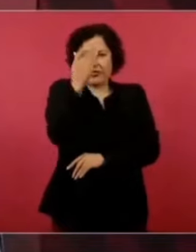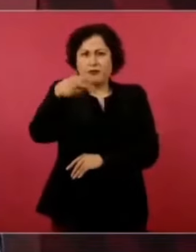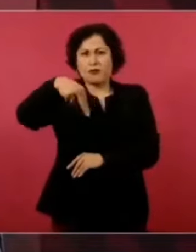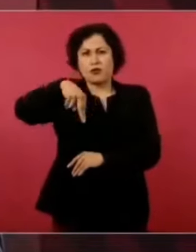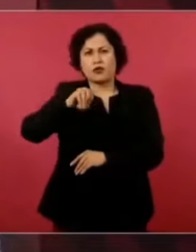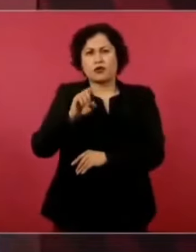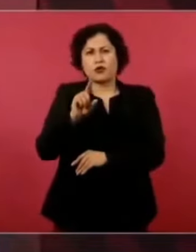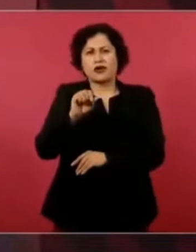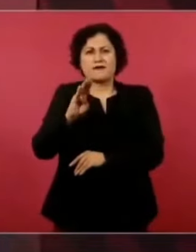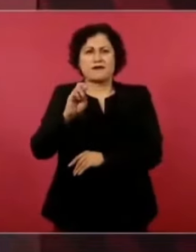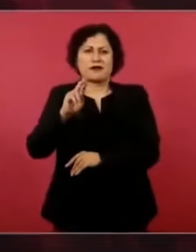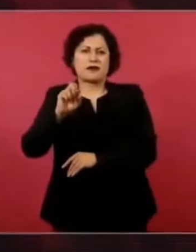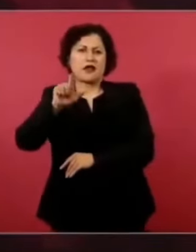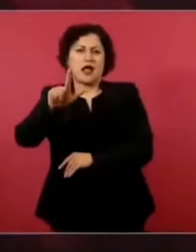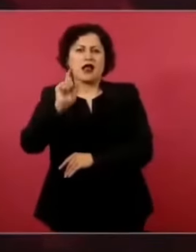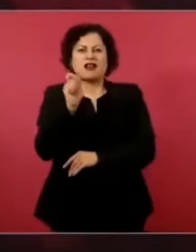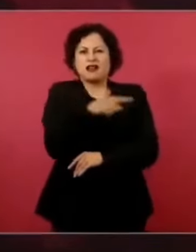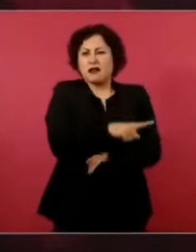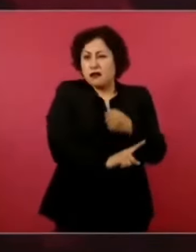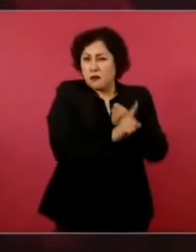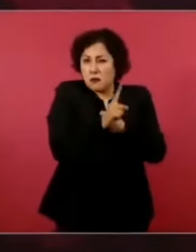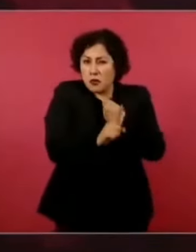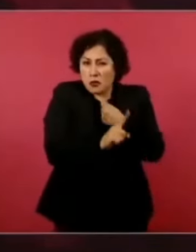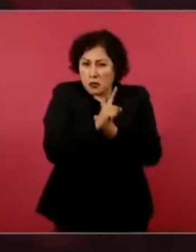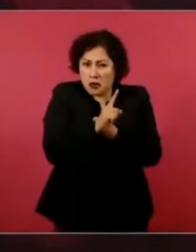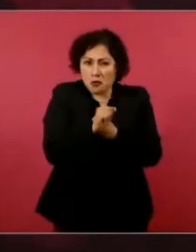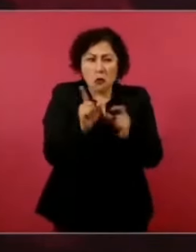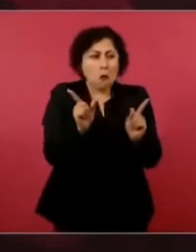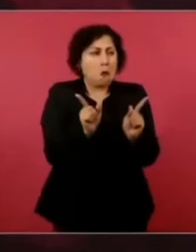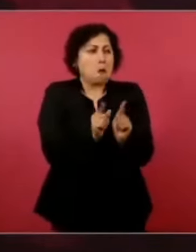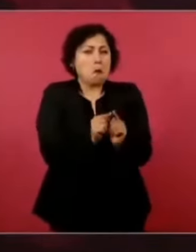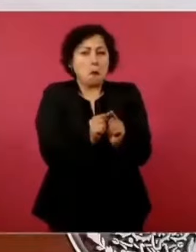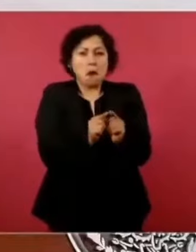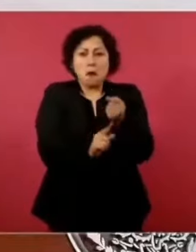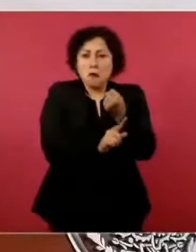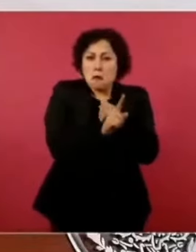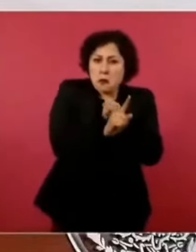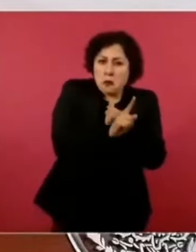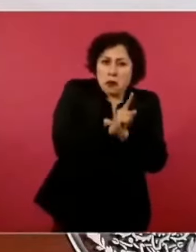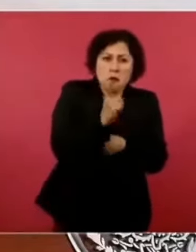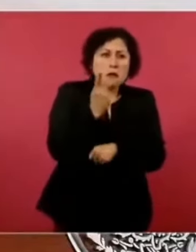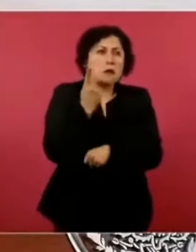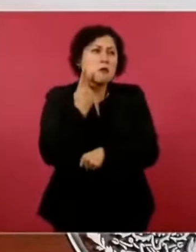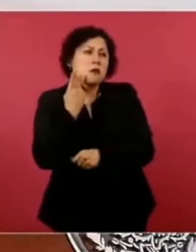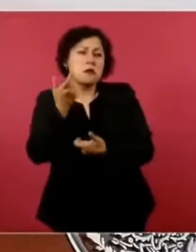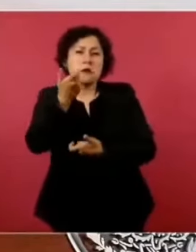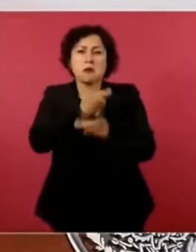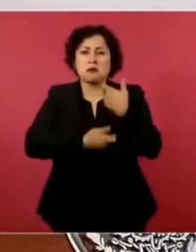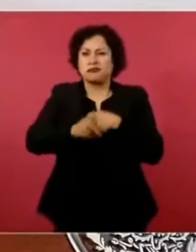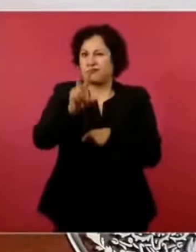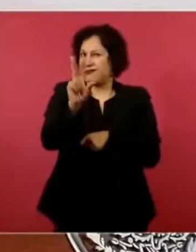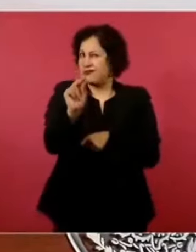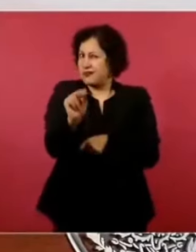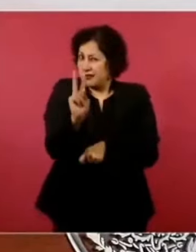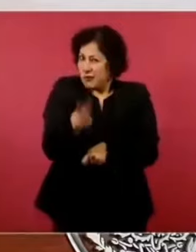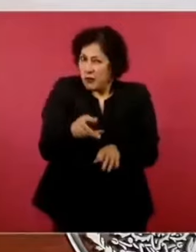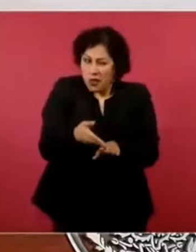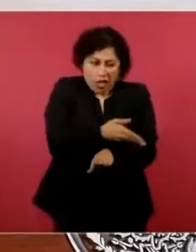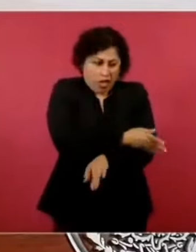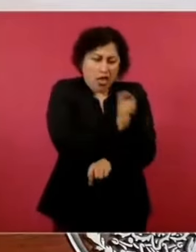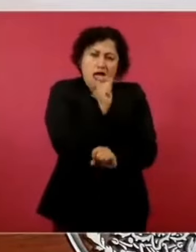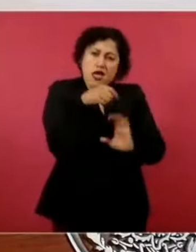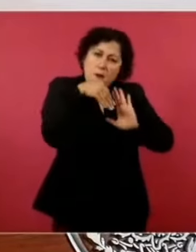crisis económica, una crisis de bienestar social, sino también una crisis política, una crisis de pérdida de valores.